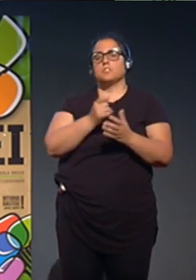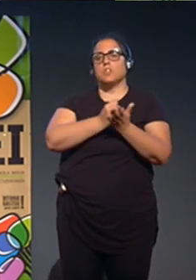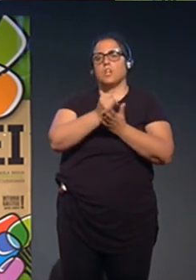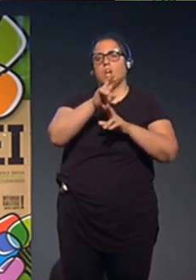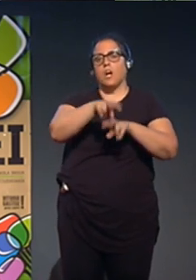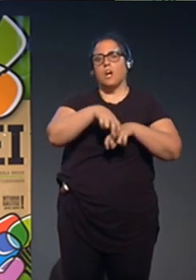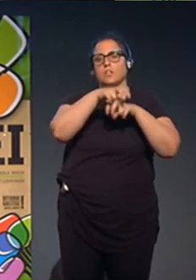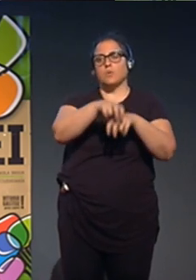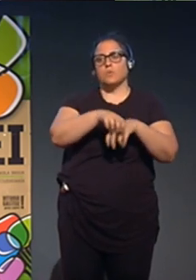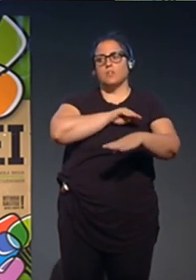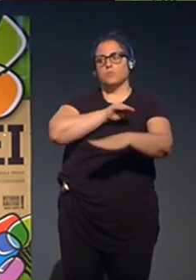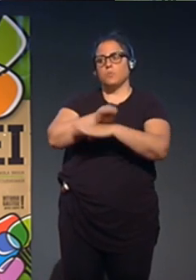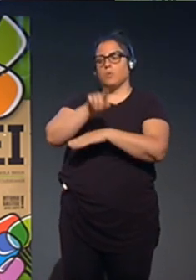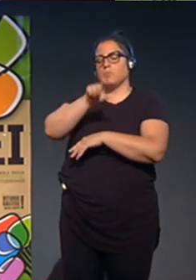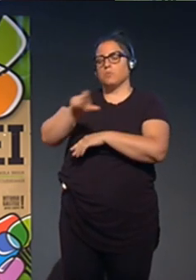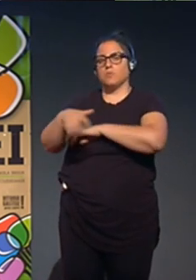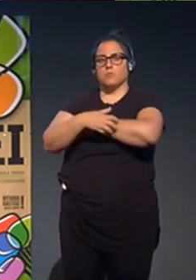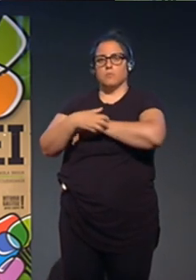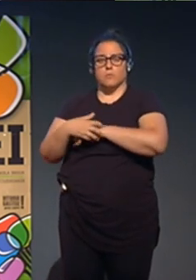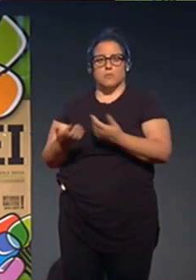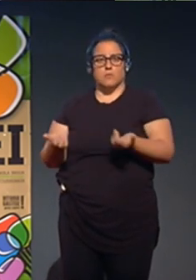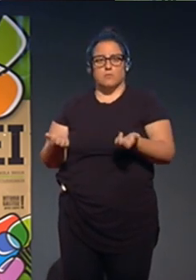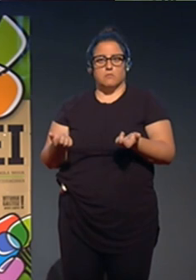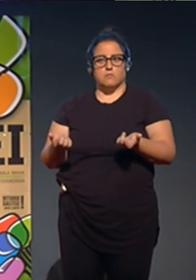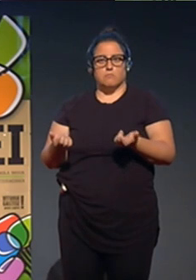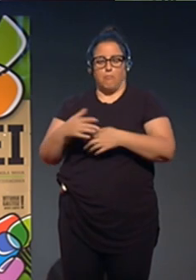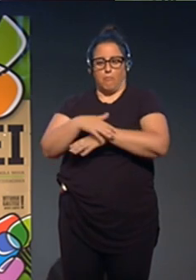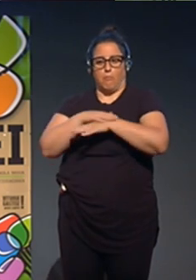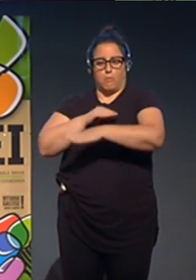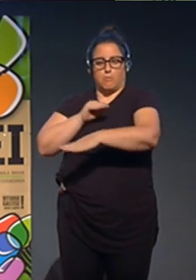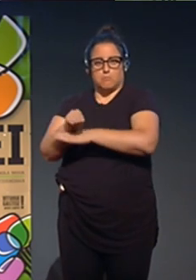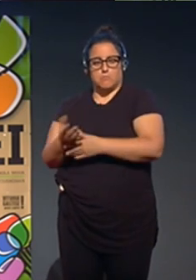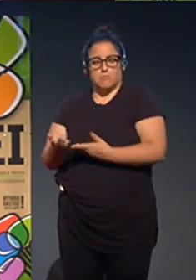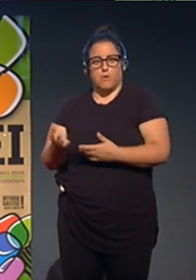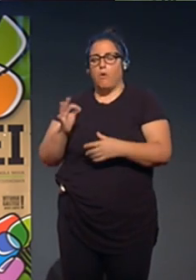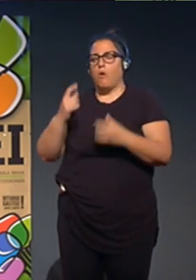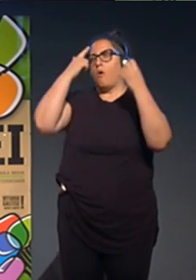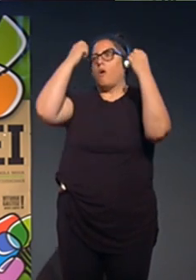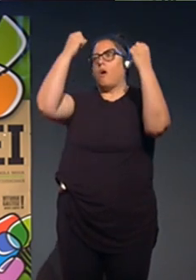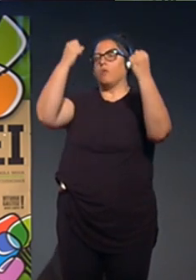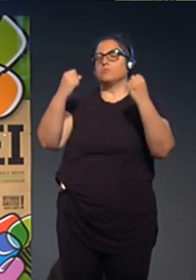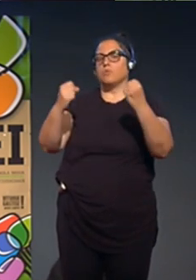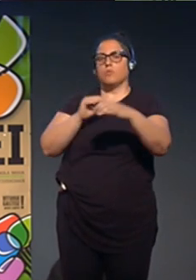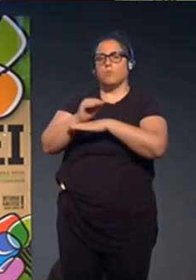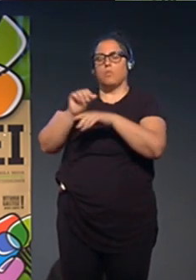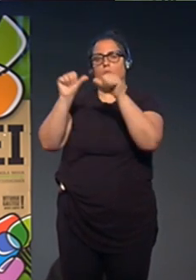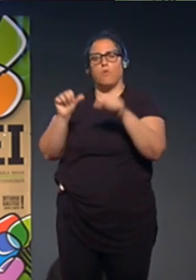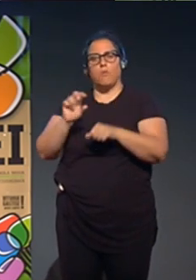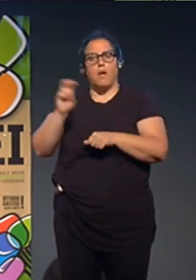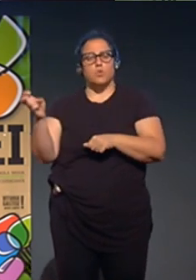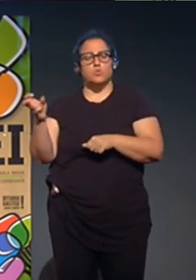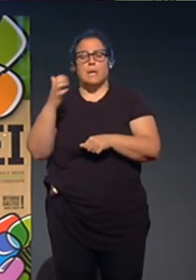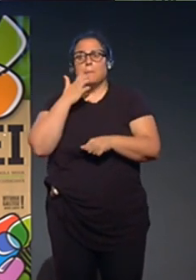subvencion a los pobres que los subvencion el estado o que lo subvencion las autoridades a otros niveles pero